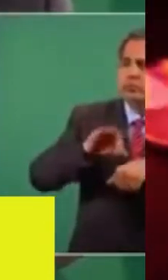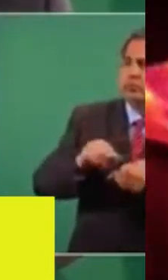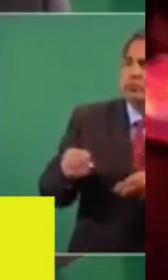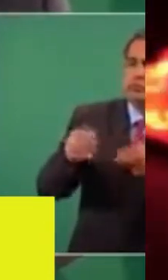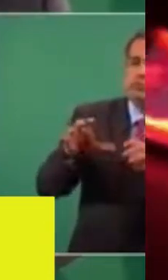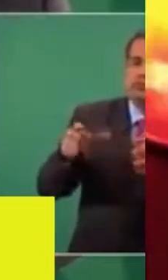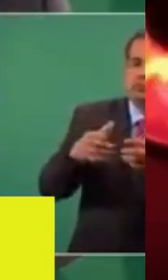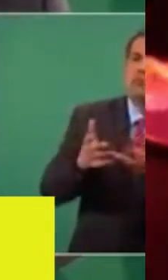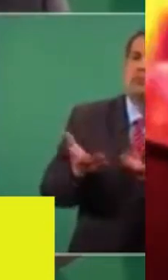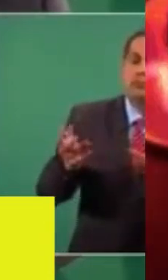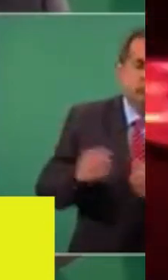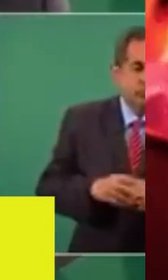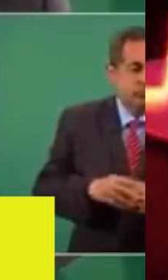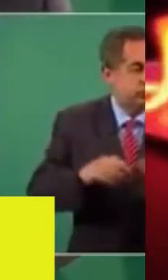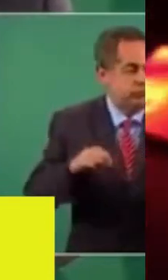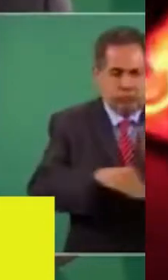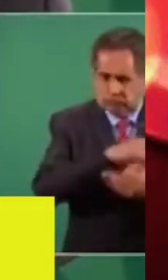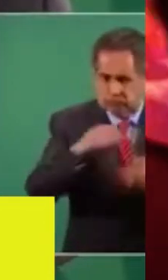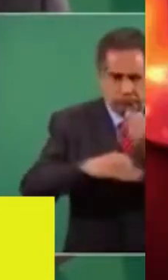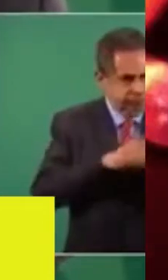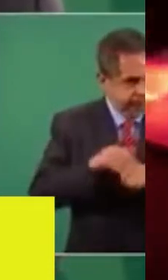a todos en general,